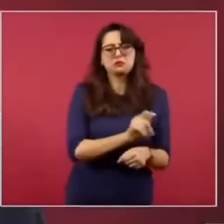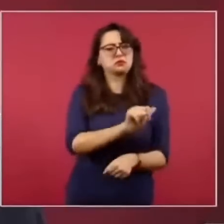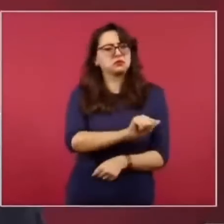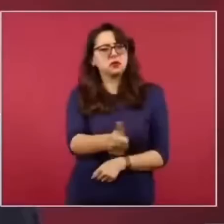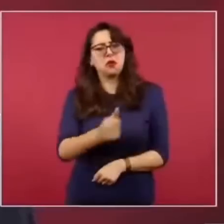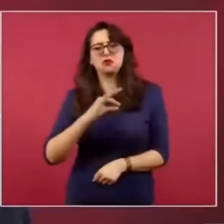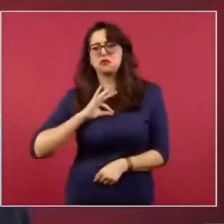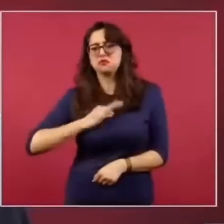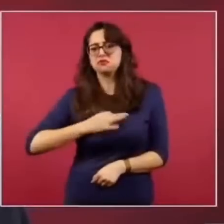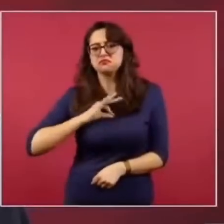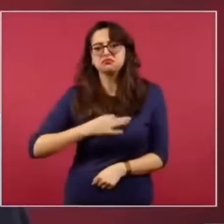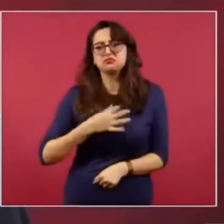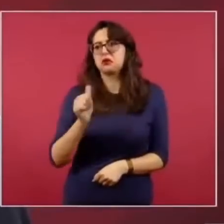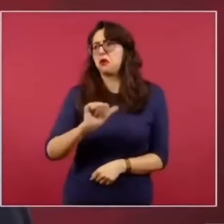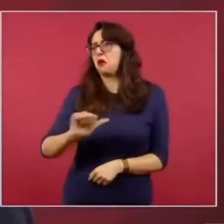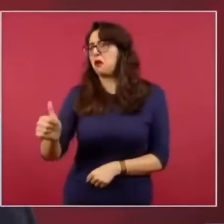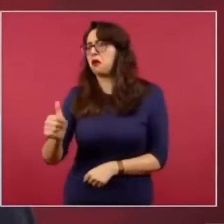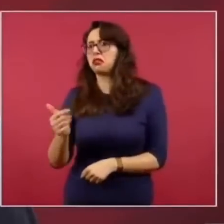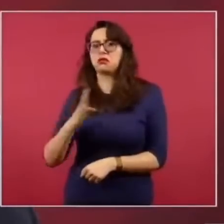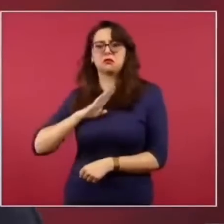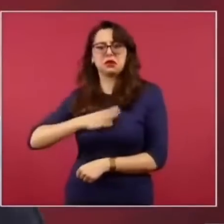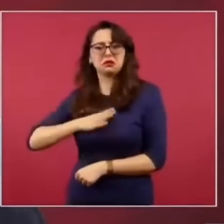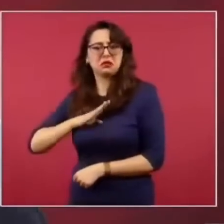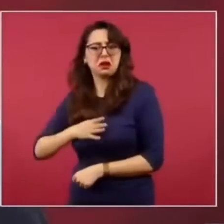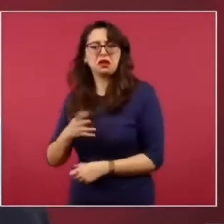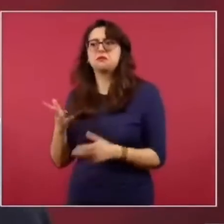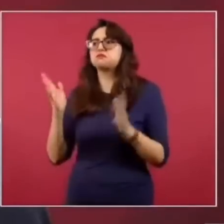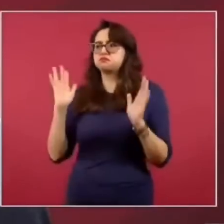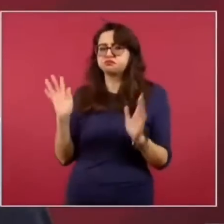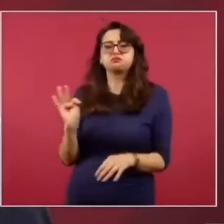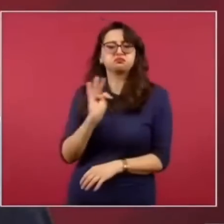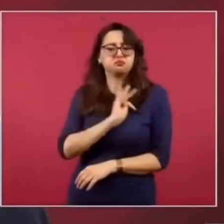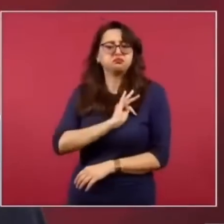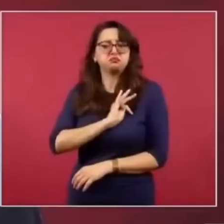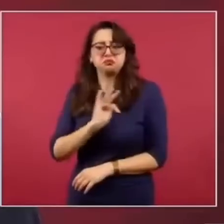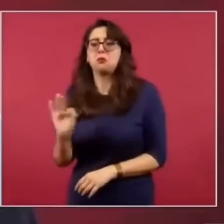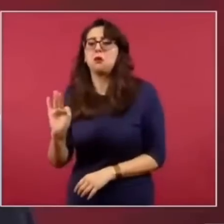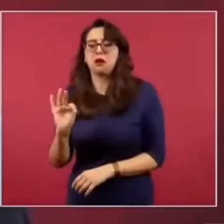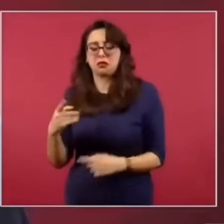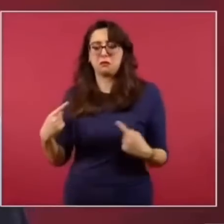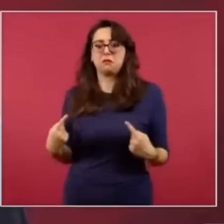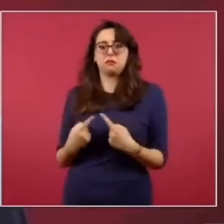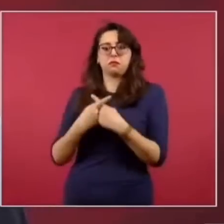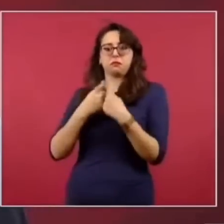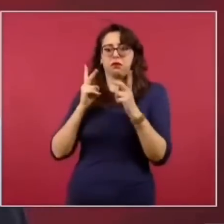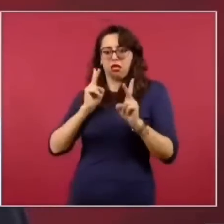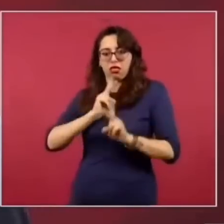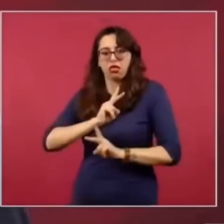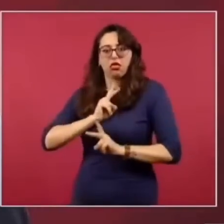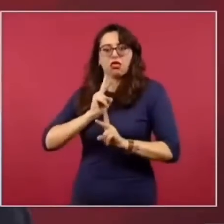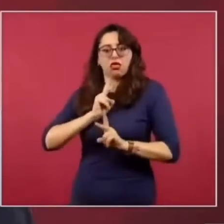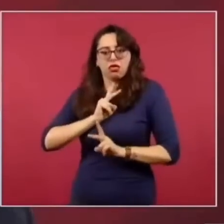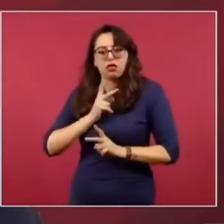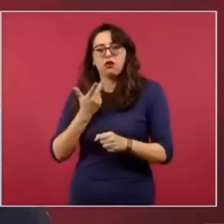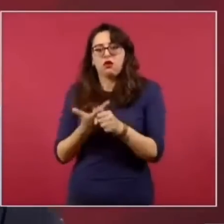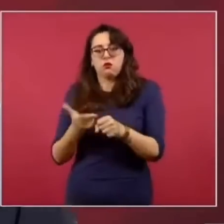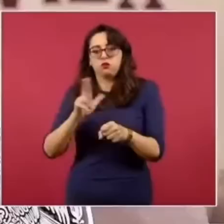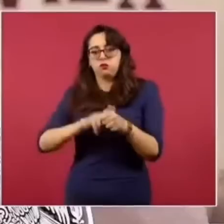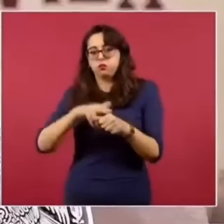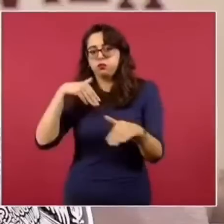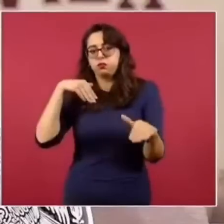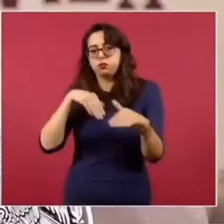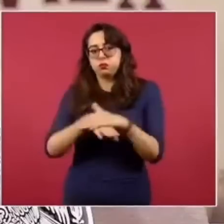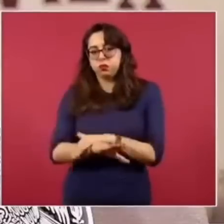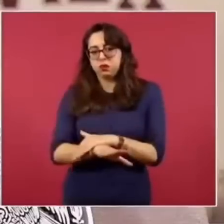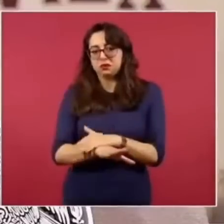ocupación permanente que pueden tener las unidades hospitalarias. Deja de ser ya un indicador de gran utilidad para COVID,